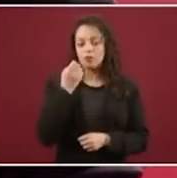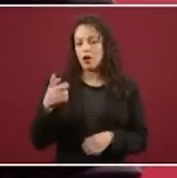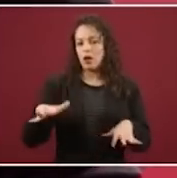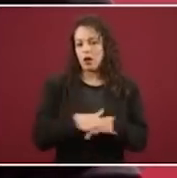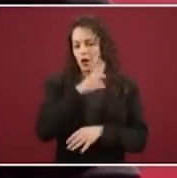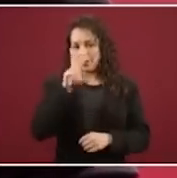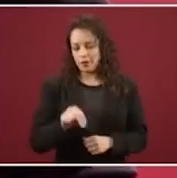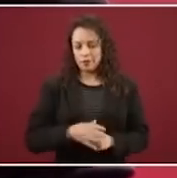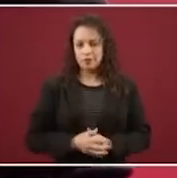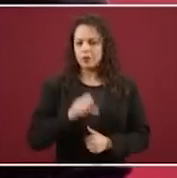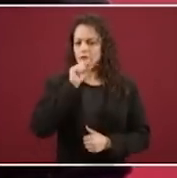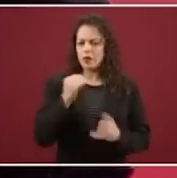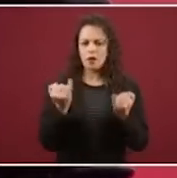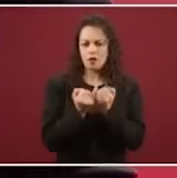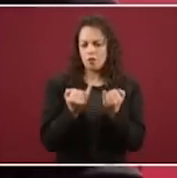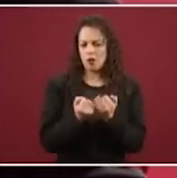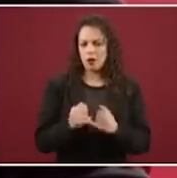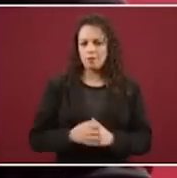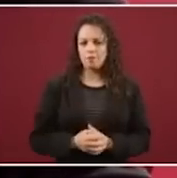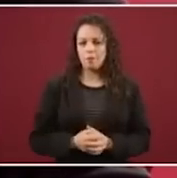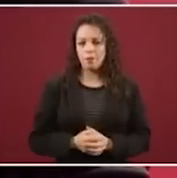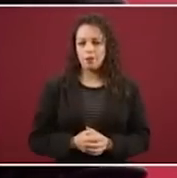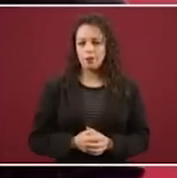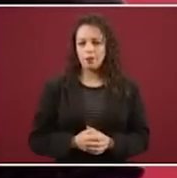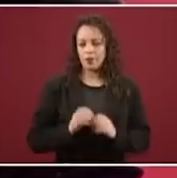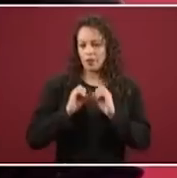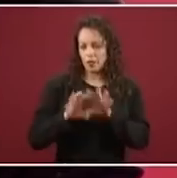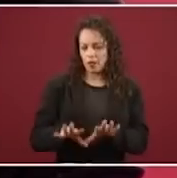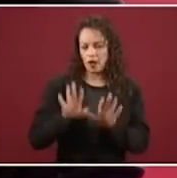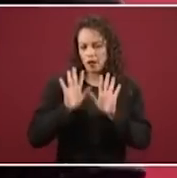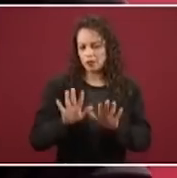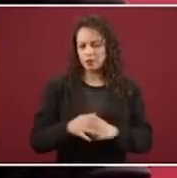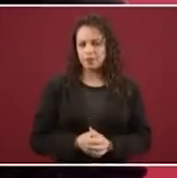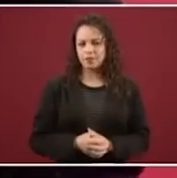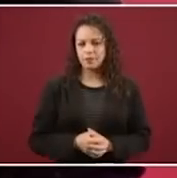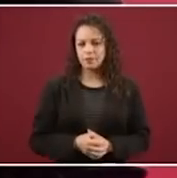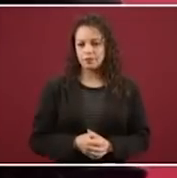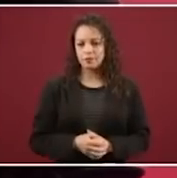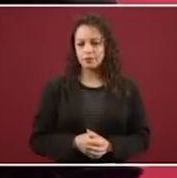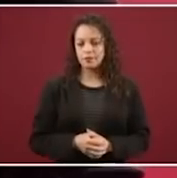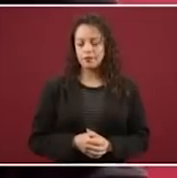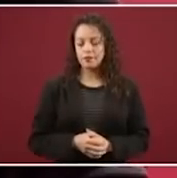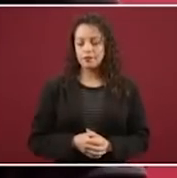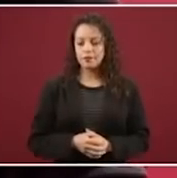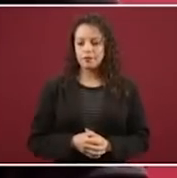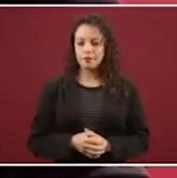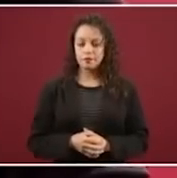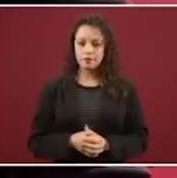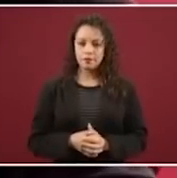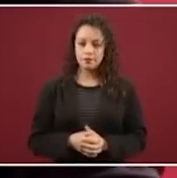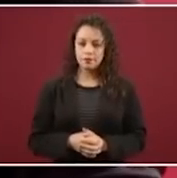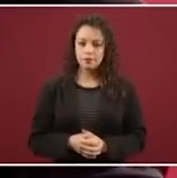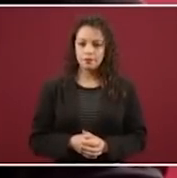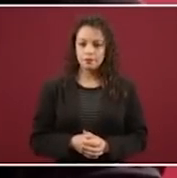los mismos 10 que son permanentemente y se ubicarían obviamente de